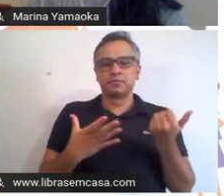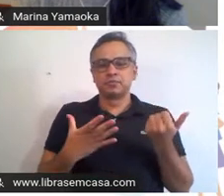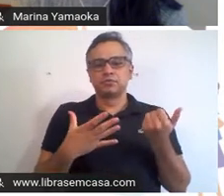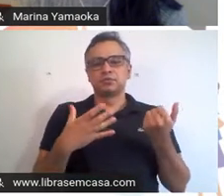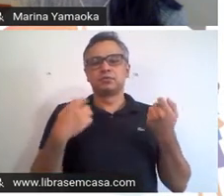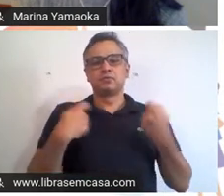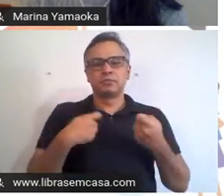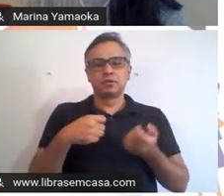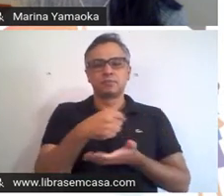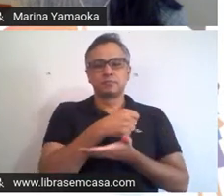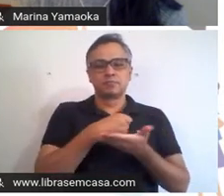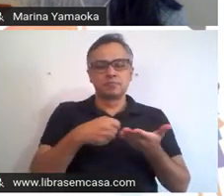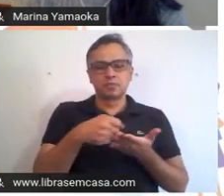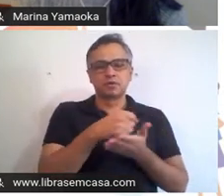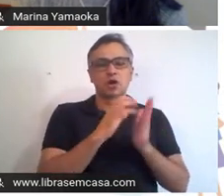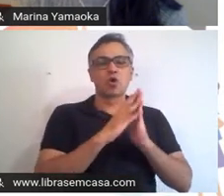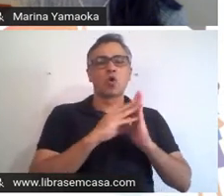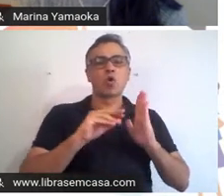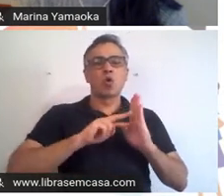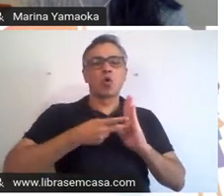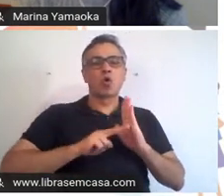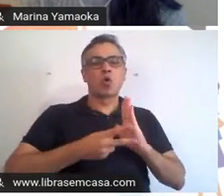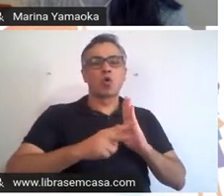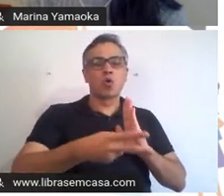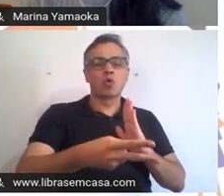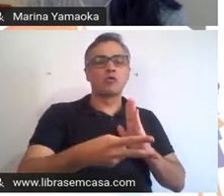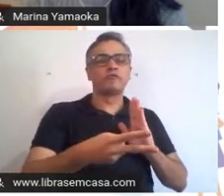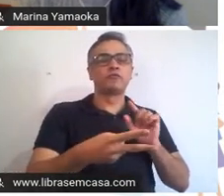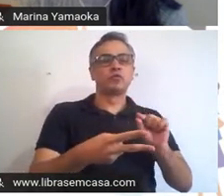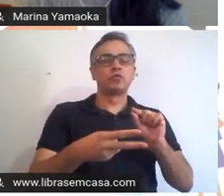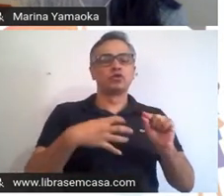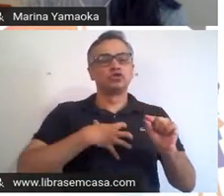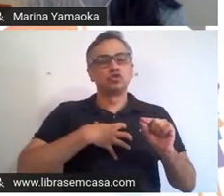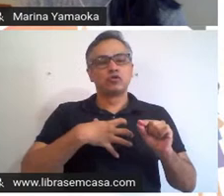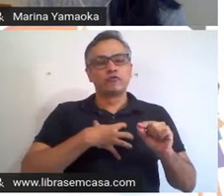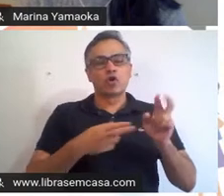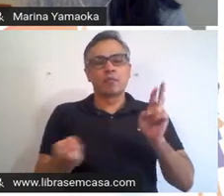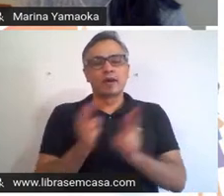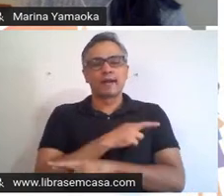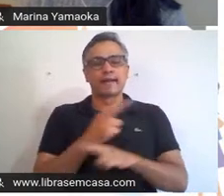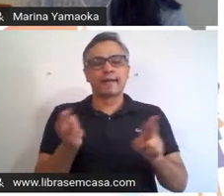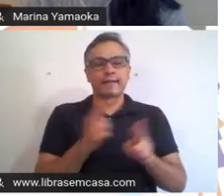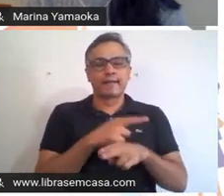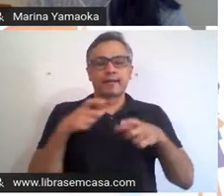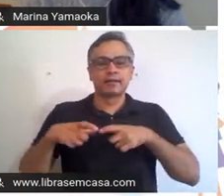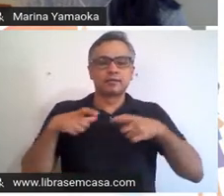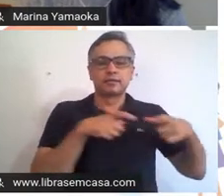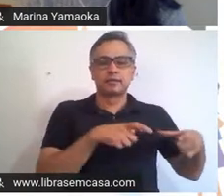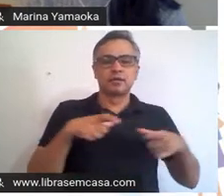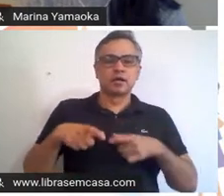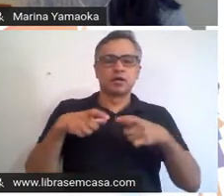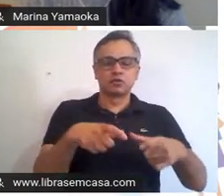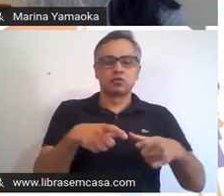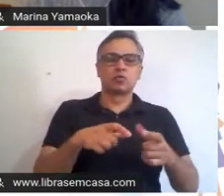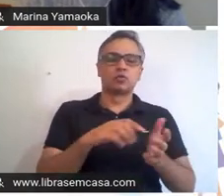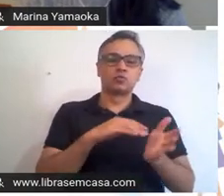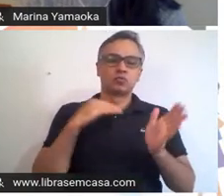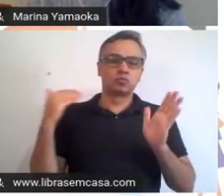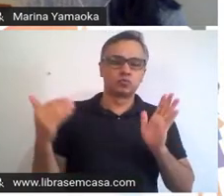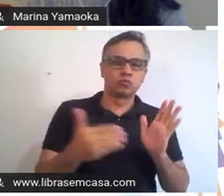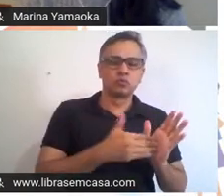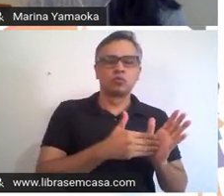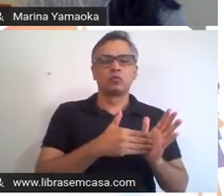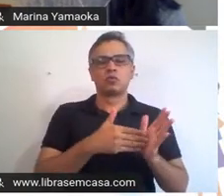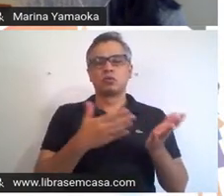reflejo de una forma de relacionarnos con los territorios en todo sentido, con la